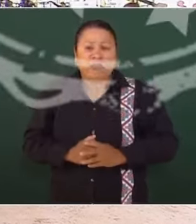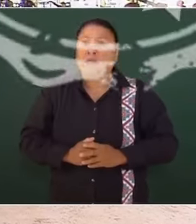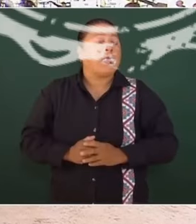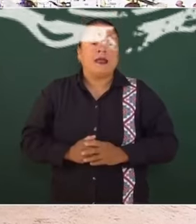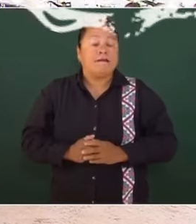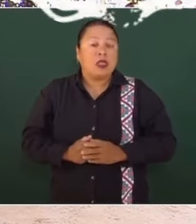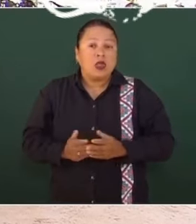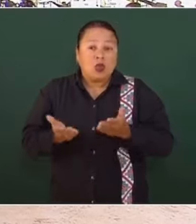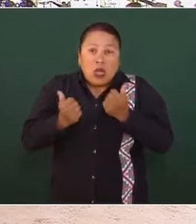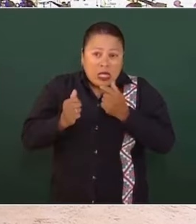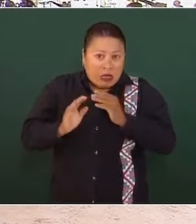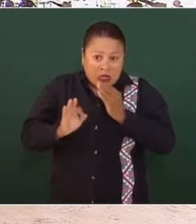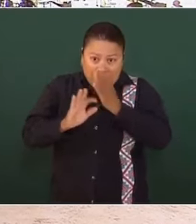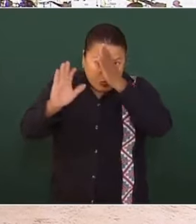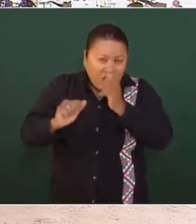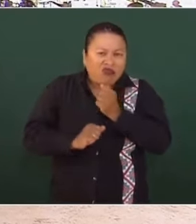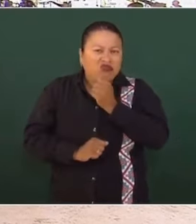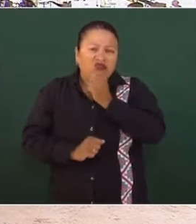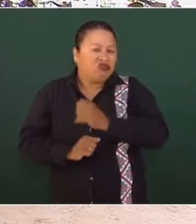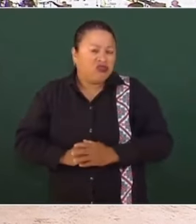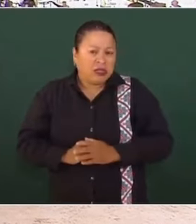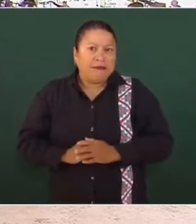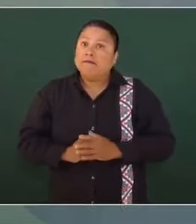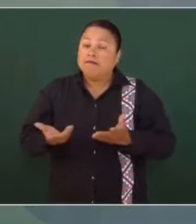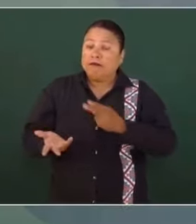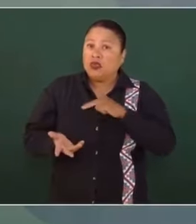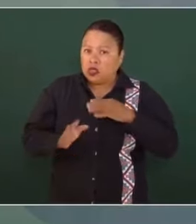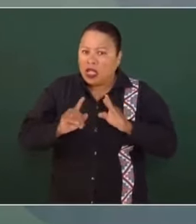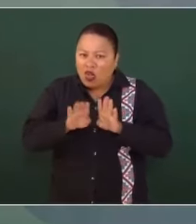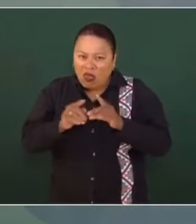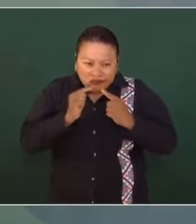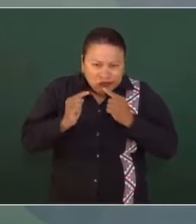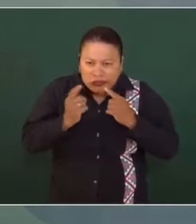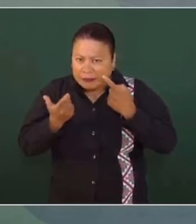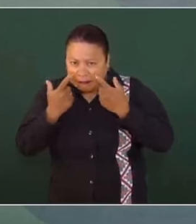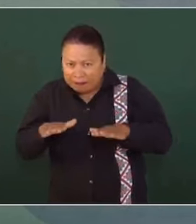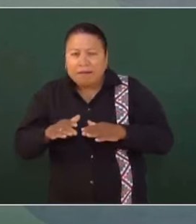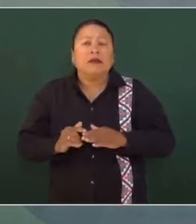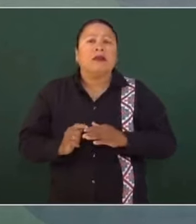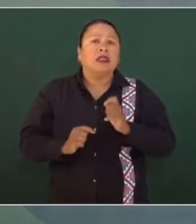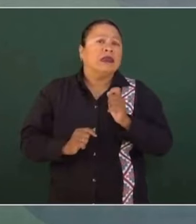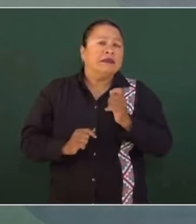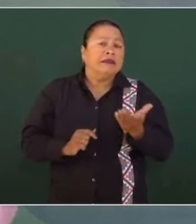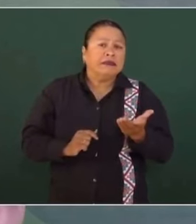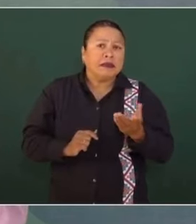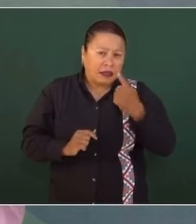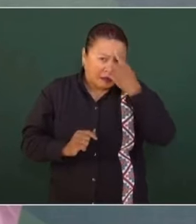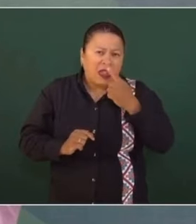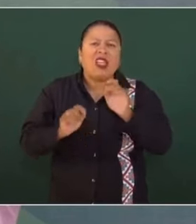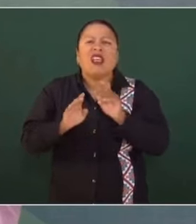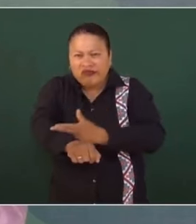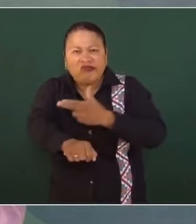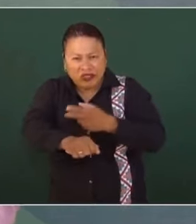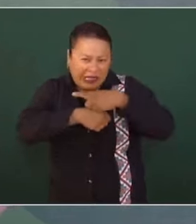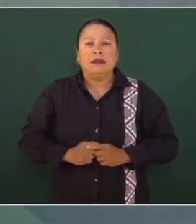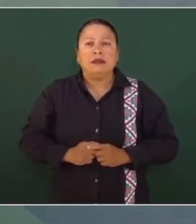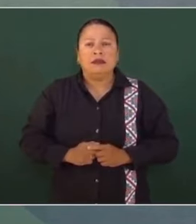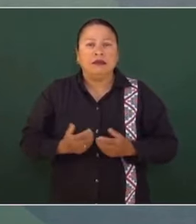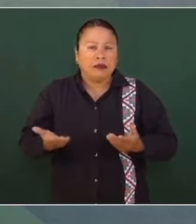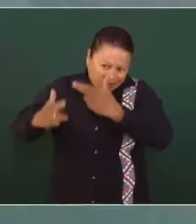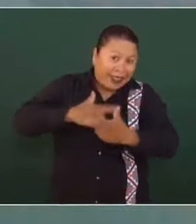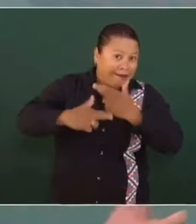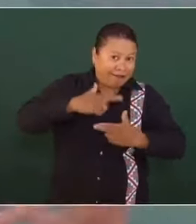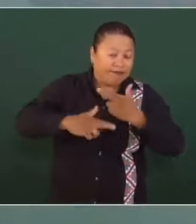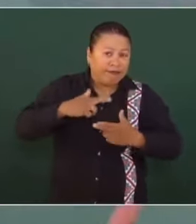Pues no hay todavía un acuerdo. Nosotros lo que estamos planteando es la reparación del daño, que